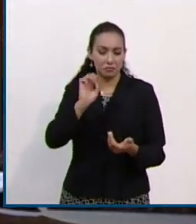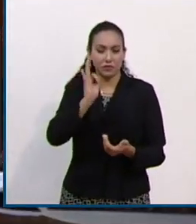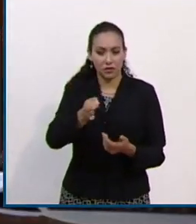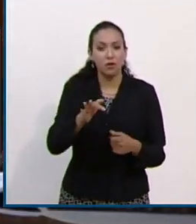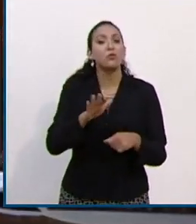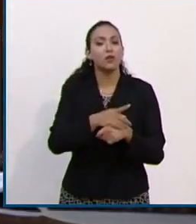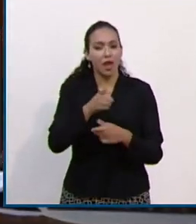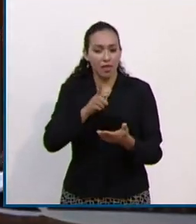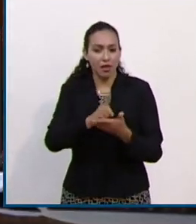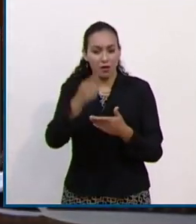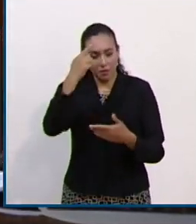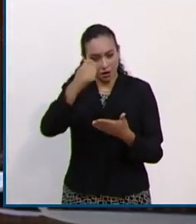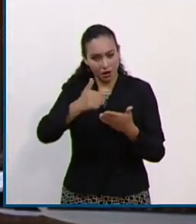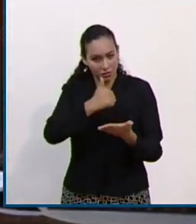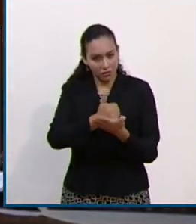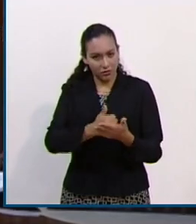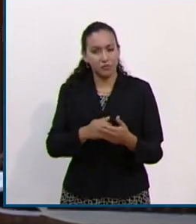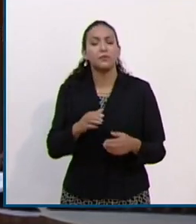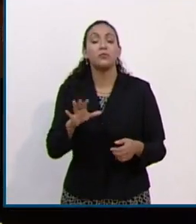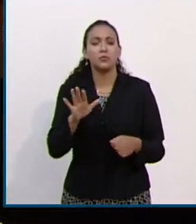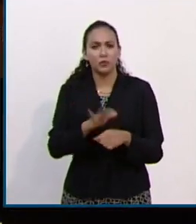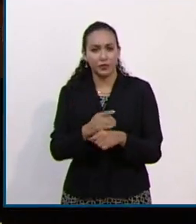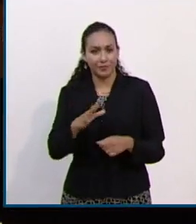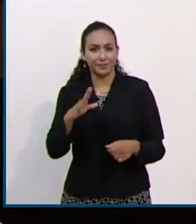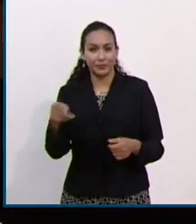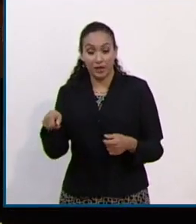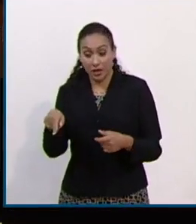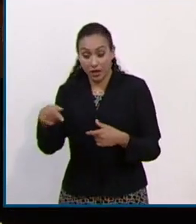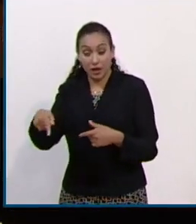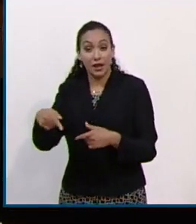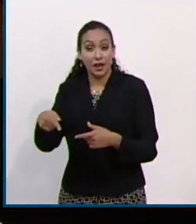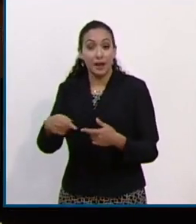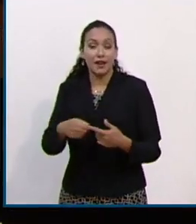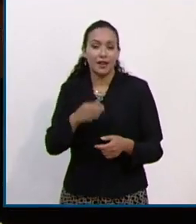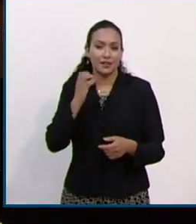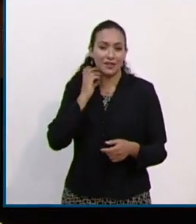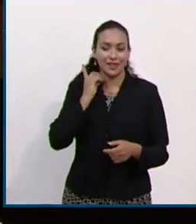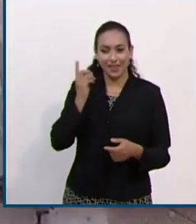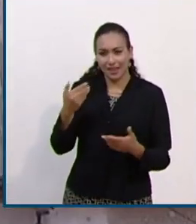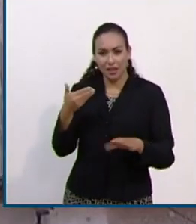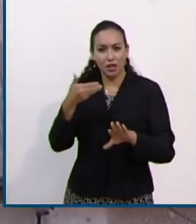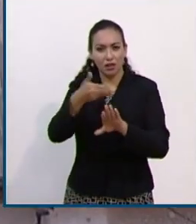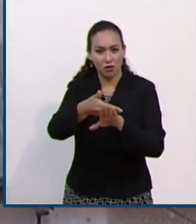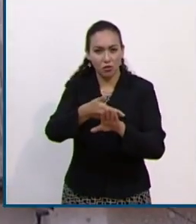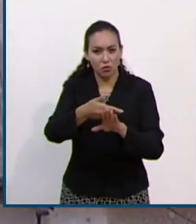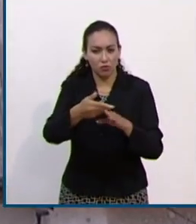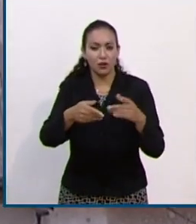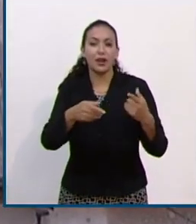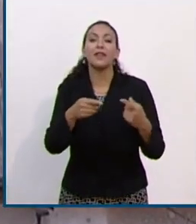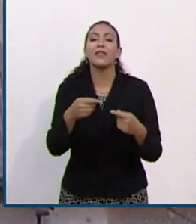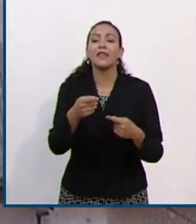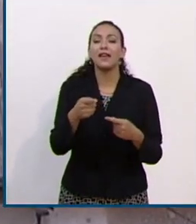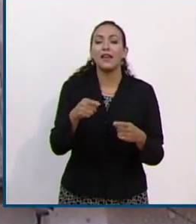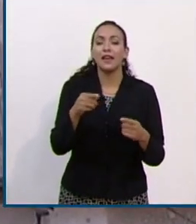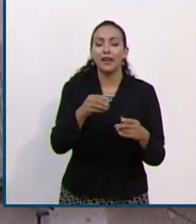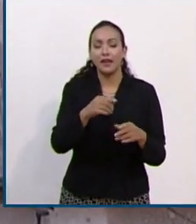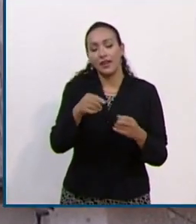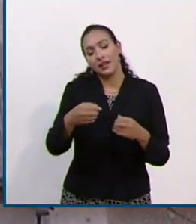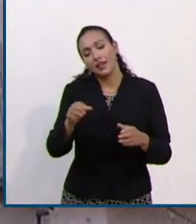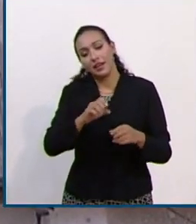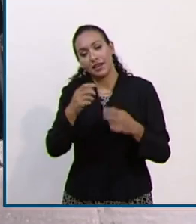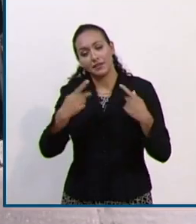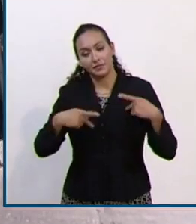al resolver una controversia constitucional promovida por el Poder Ejecutivo Federal en contra de los poderes ejecutivo y legislativo de